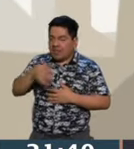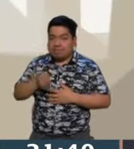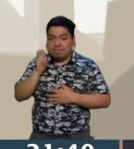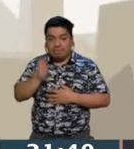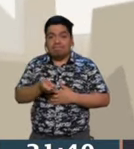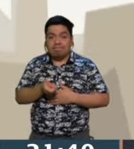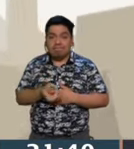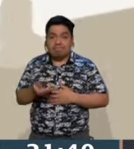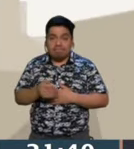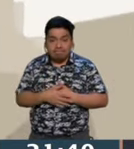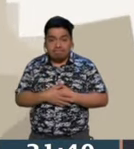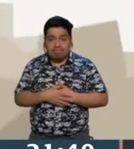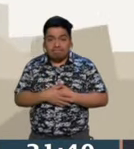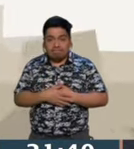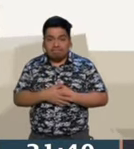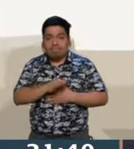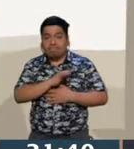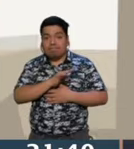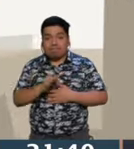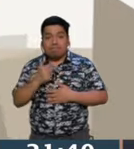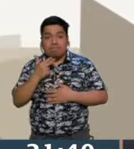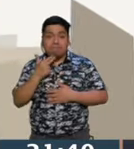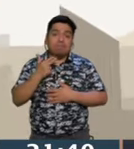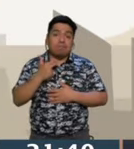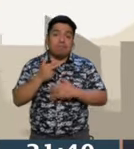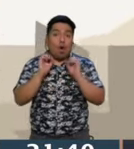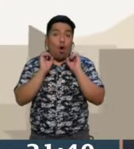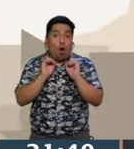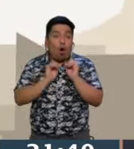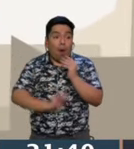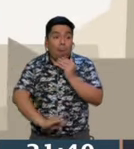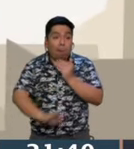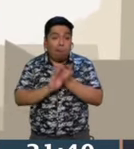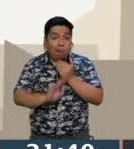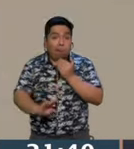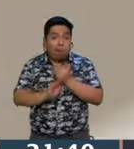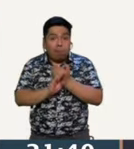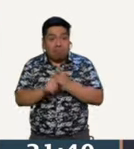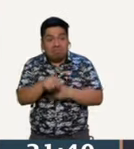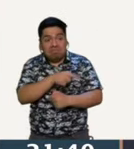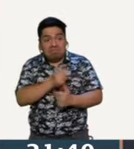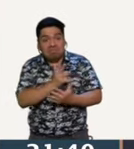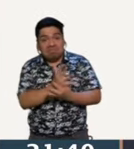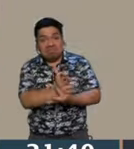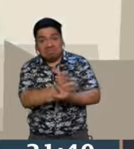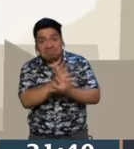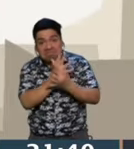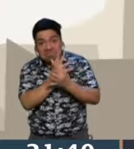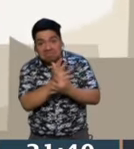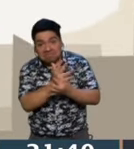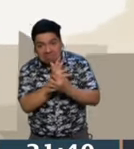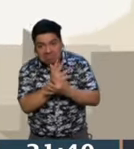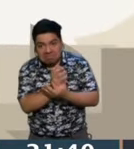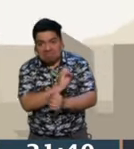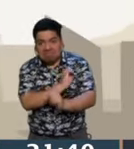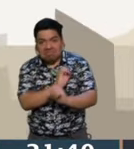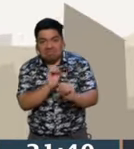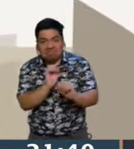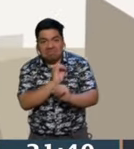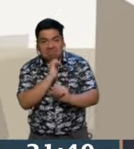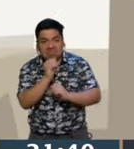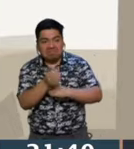indica? Que lo pueden suicidar o pueden hacer de él cualquier cosa y todavía dicen que no están echándole el